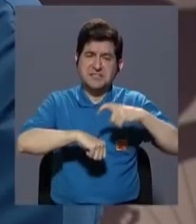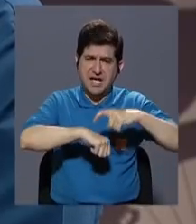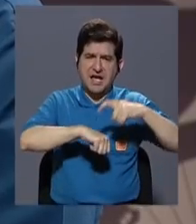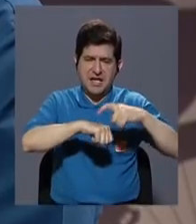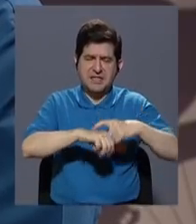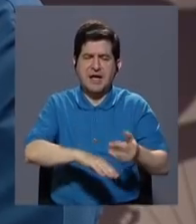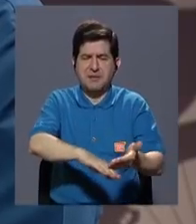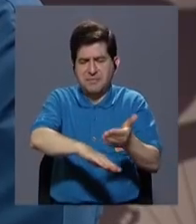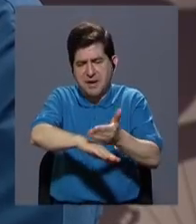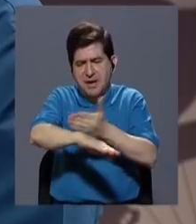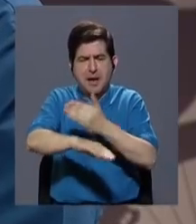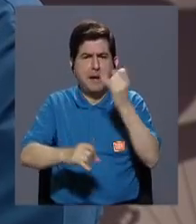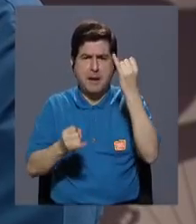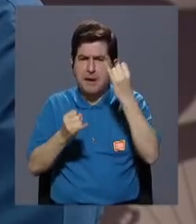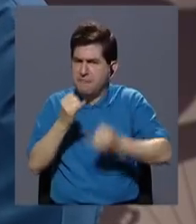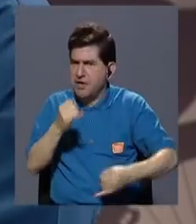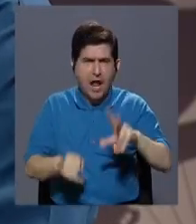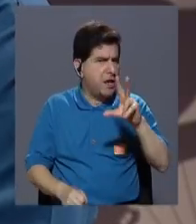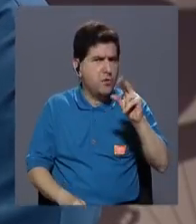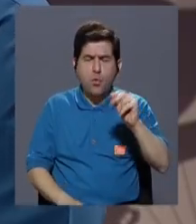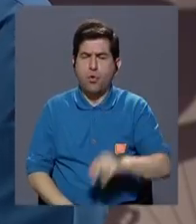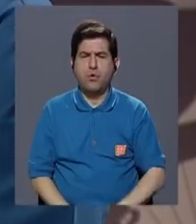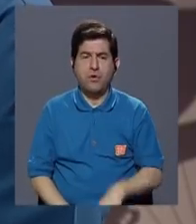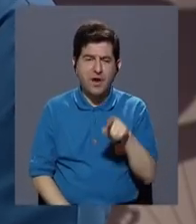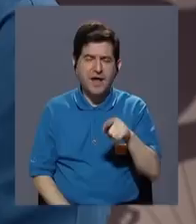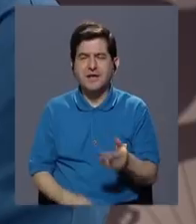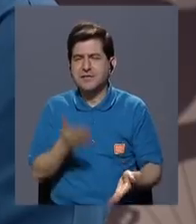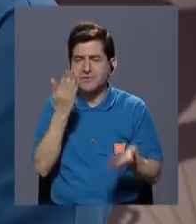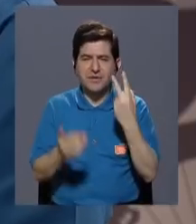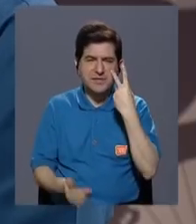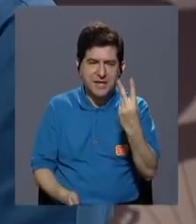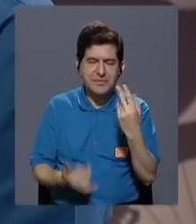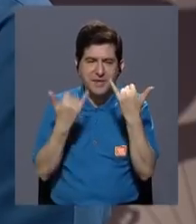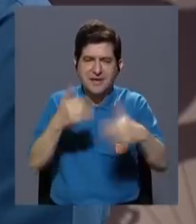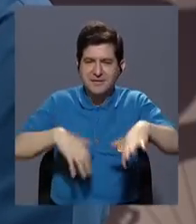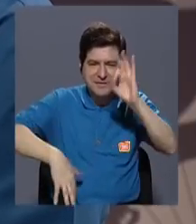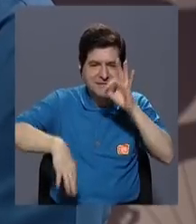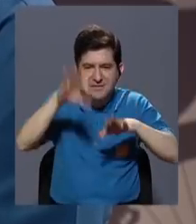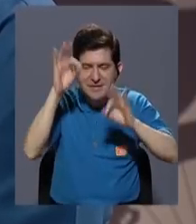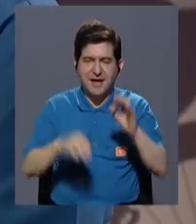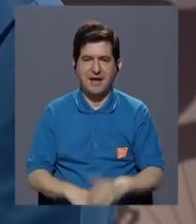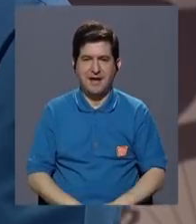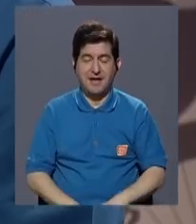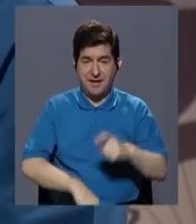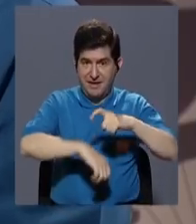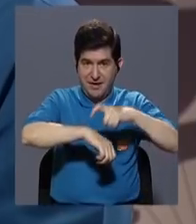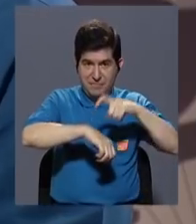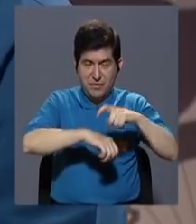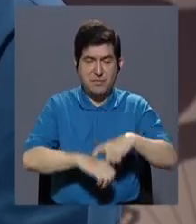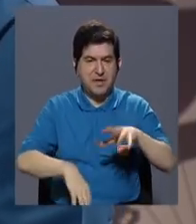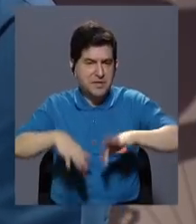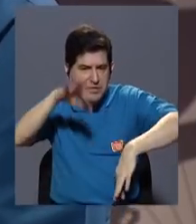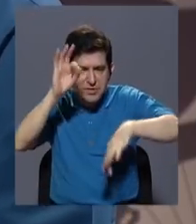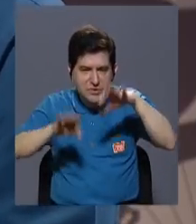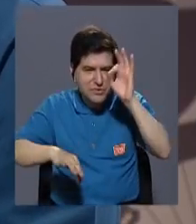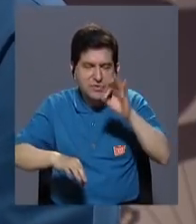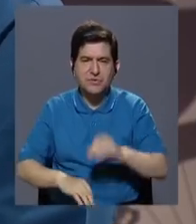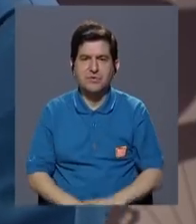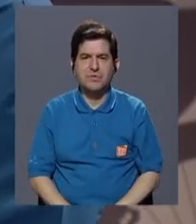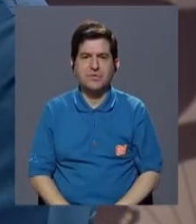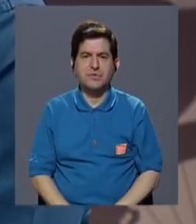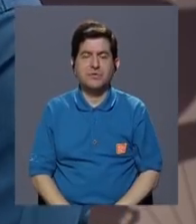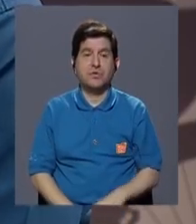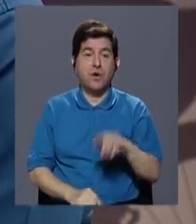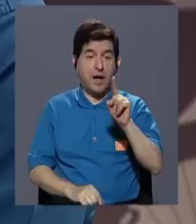avanzada no es el final todavía es que esa fue una chispa que vimos desde el casting porque cuando empezamos a hacer el casting el casting se volvió